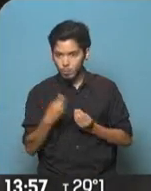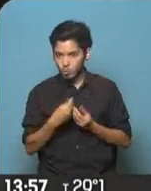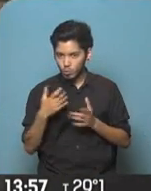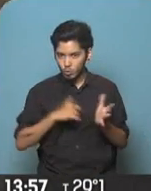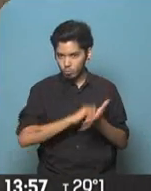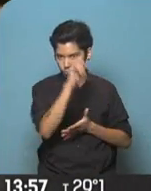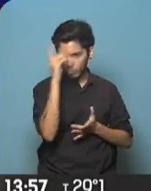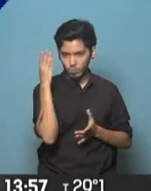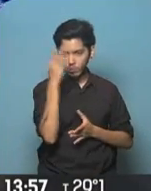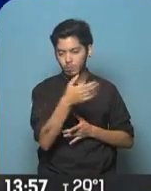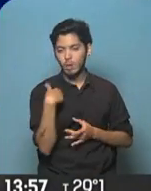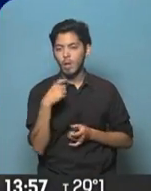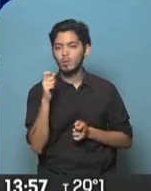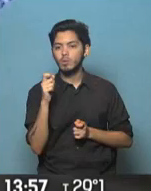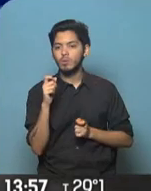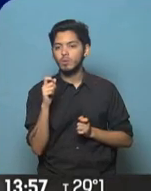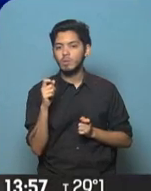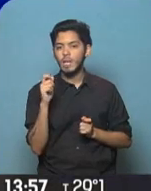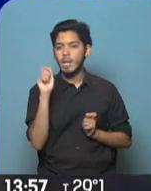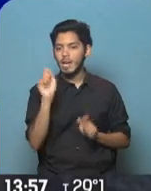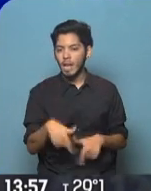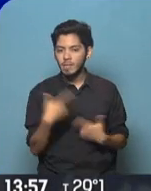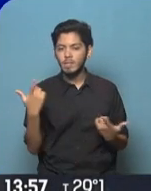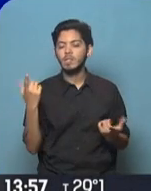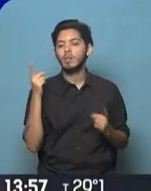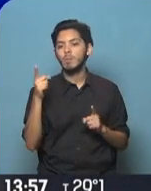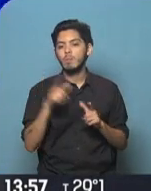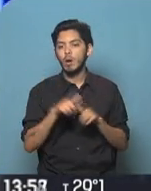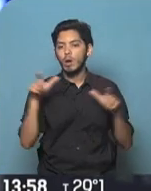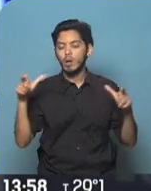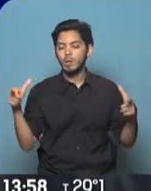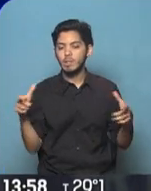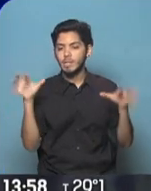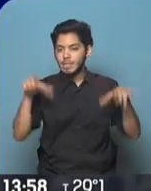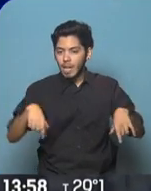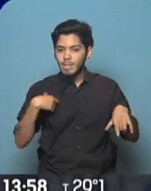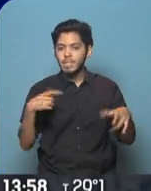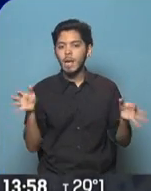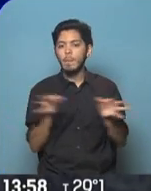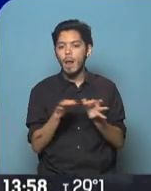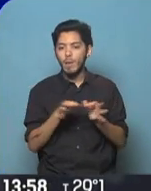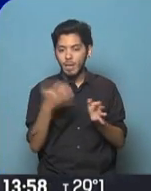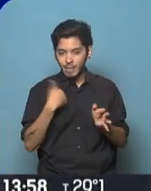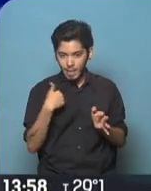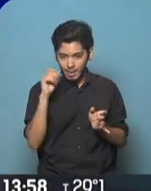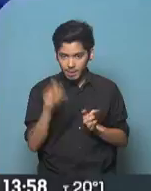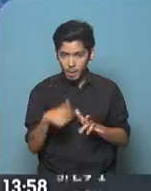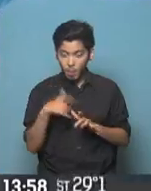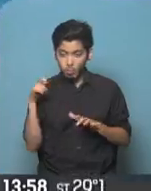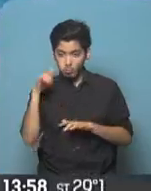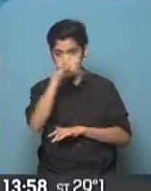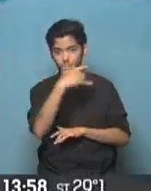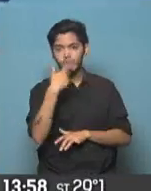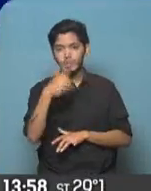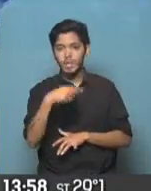ya el superclásico de mañana 21 a 10 en el estadio malvinas argentinas un vuelo decíamos que está por salir a san